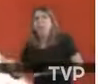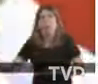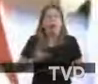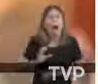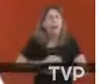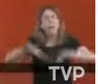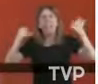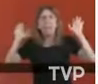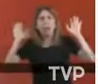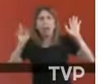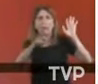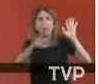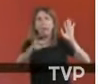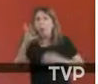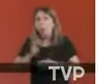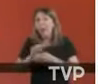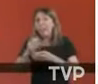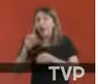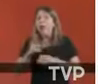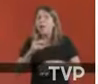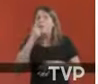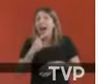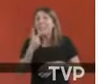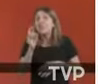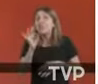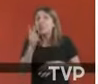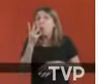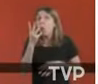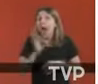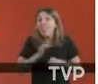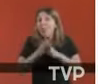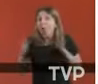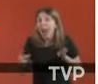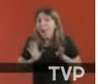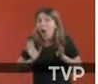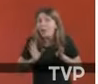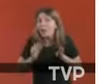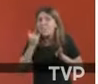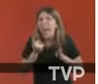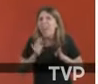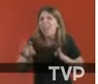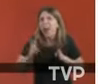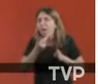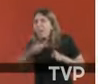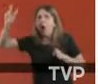Él la duplicó en solo 4 años. En solo 4 años. Ese préstamo con el Fondo